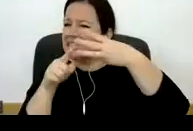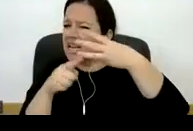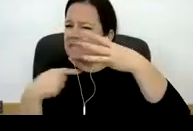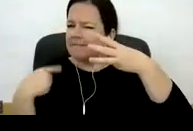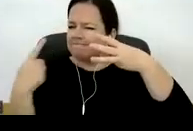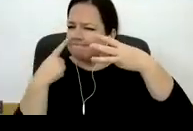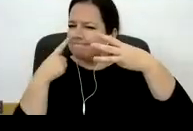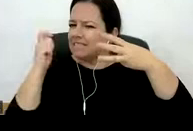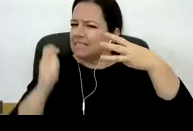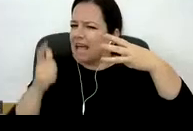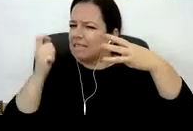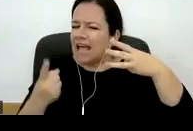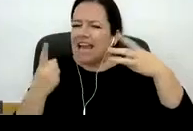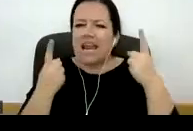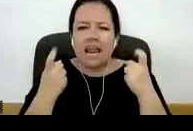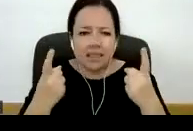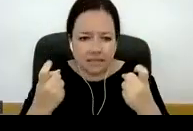Seneca de